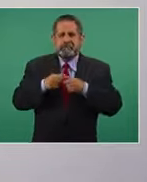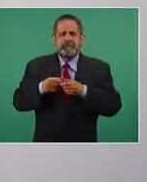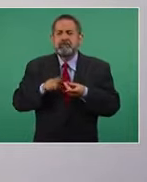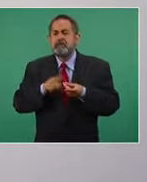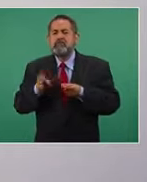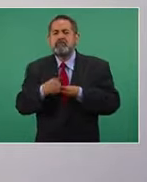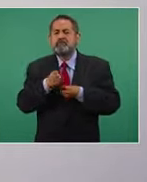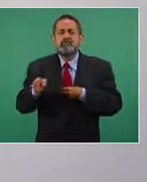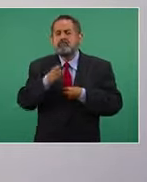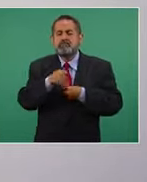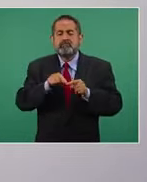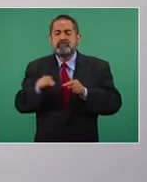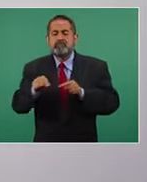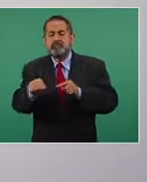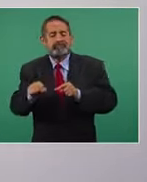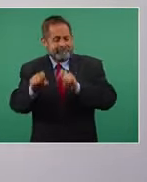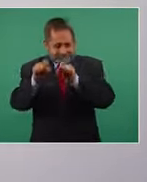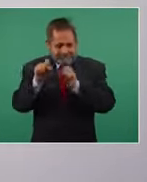Era